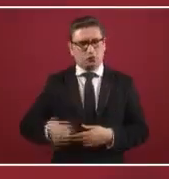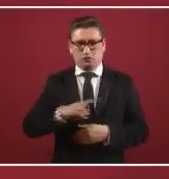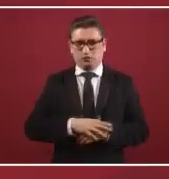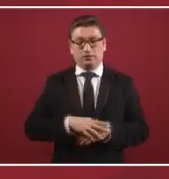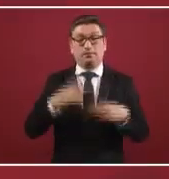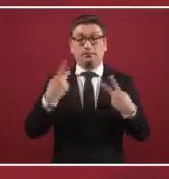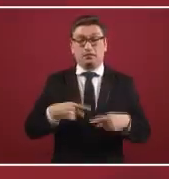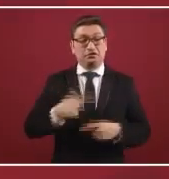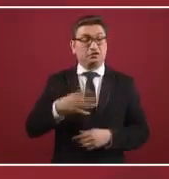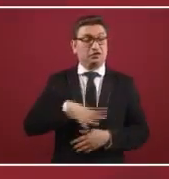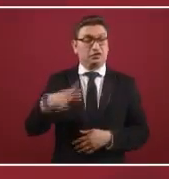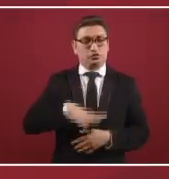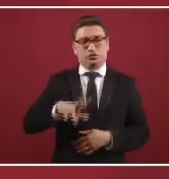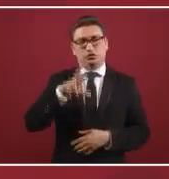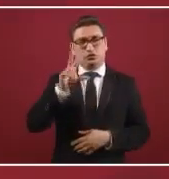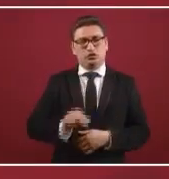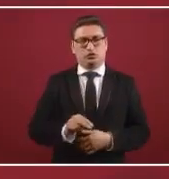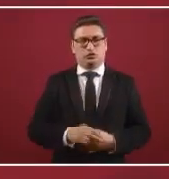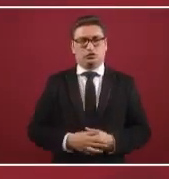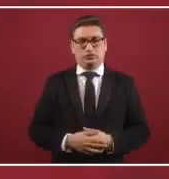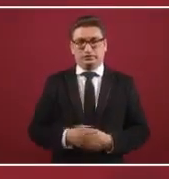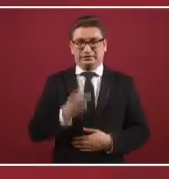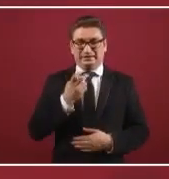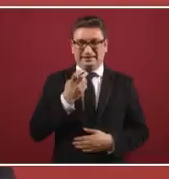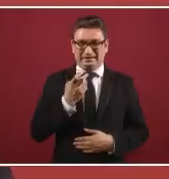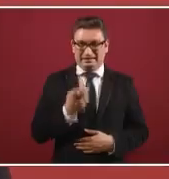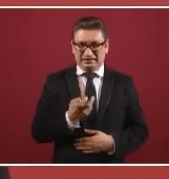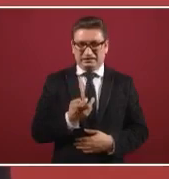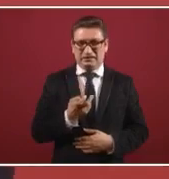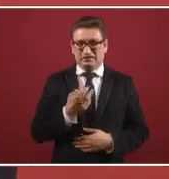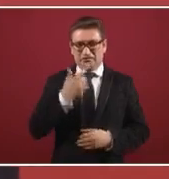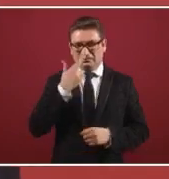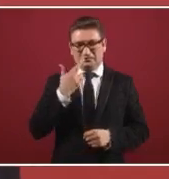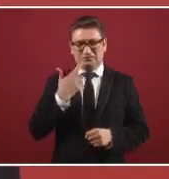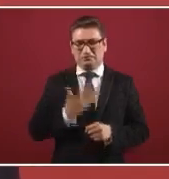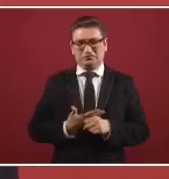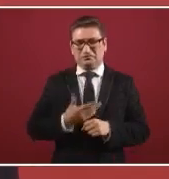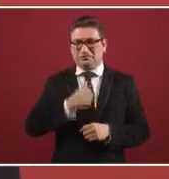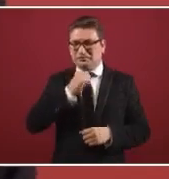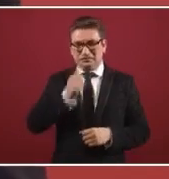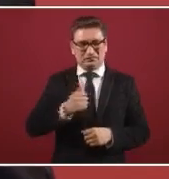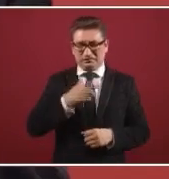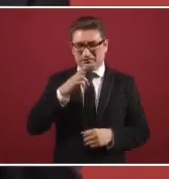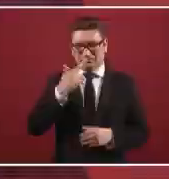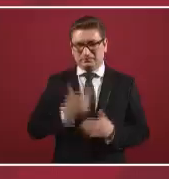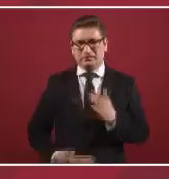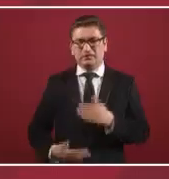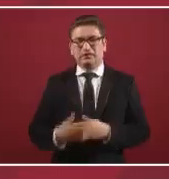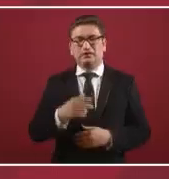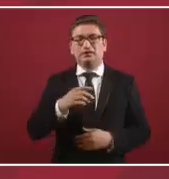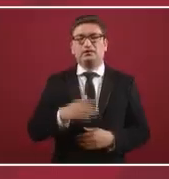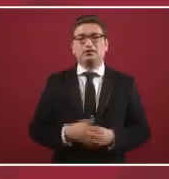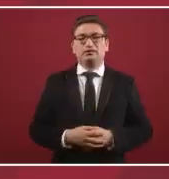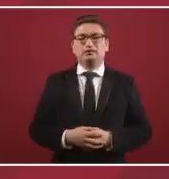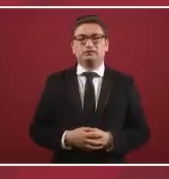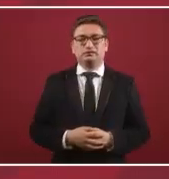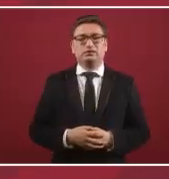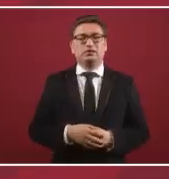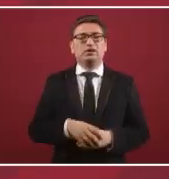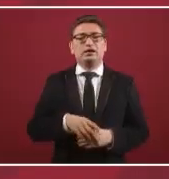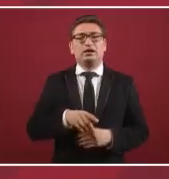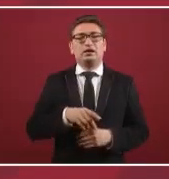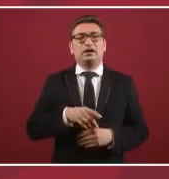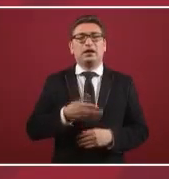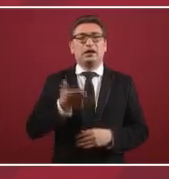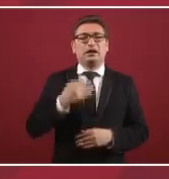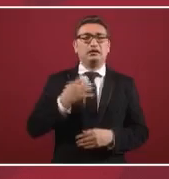Eso fue un acto muy irresponsable, pero además usaron de